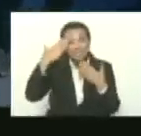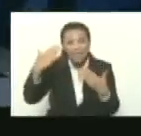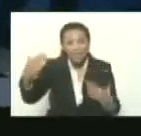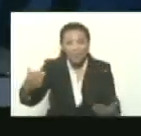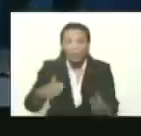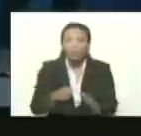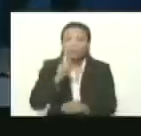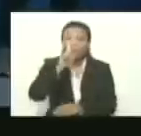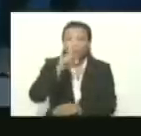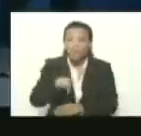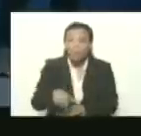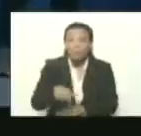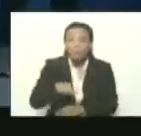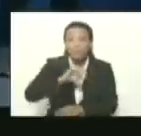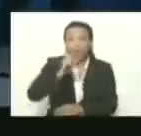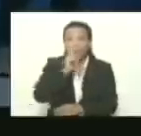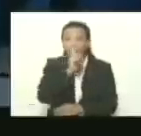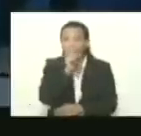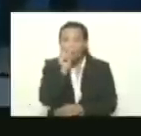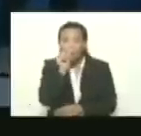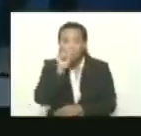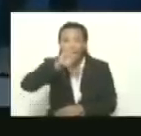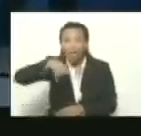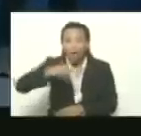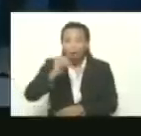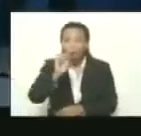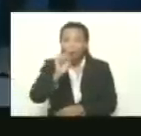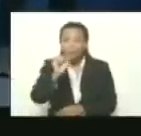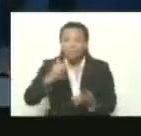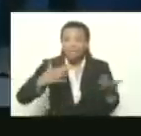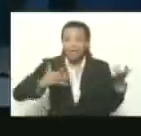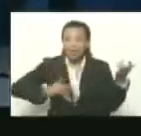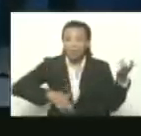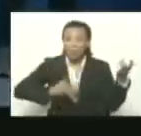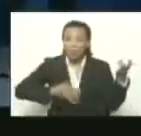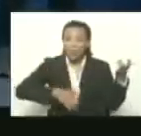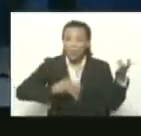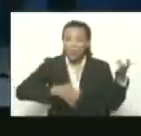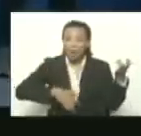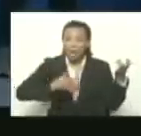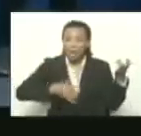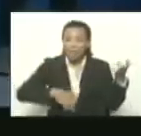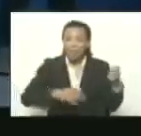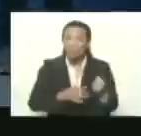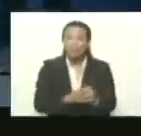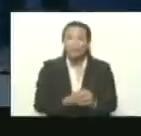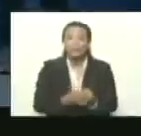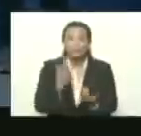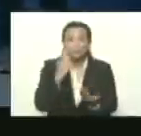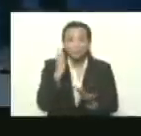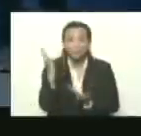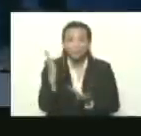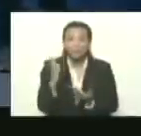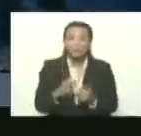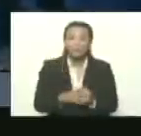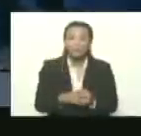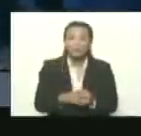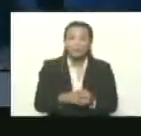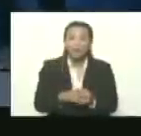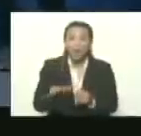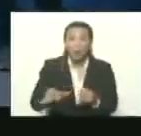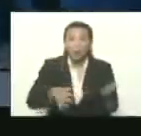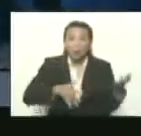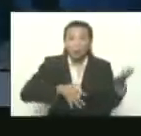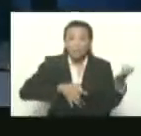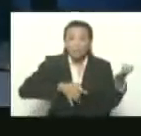Igualmente está José Gregorio Ramírez Rondón, cuatrista. Ah, En el bajo está Jesús